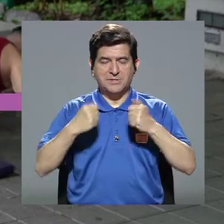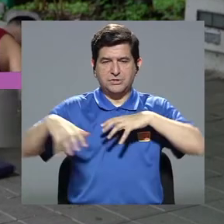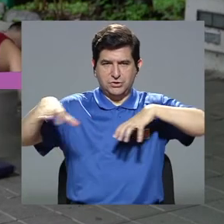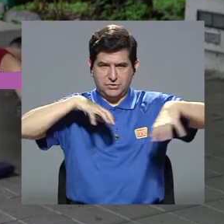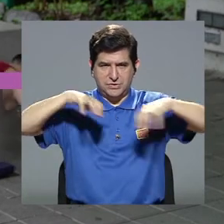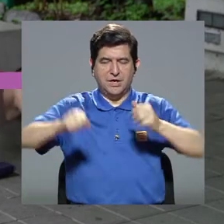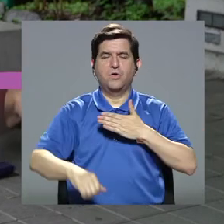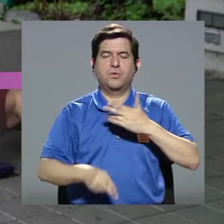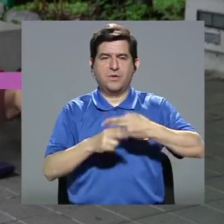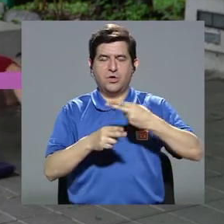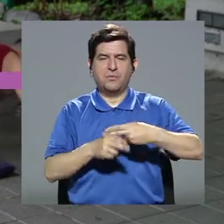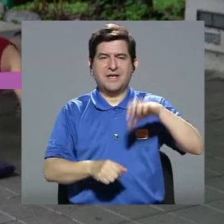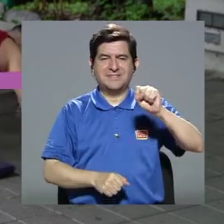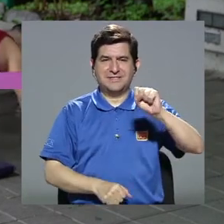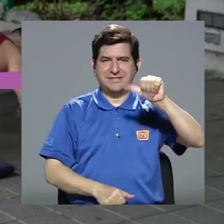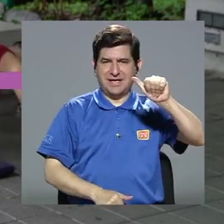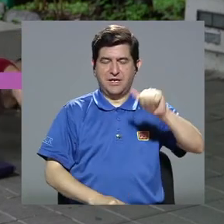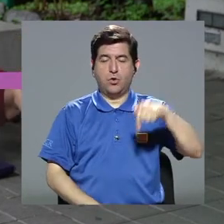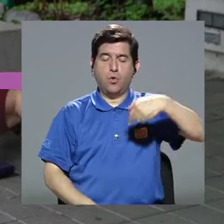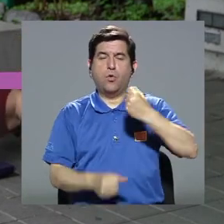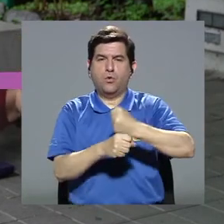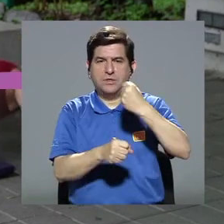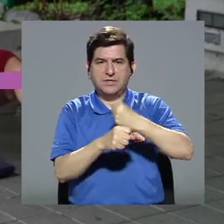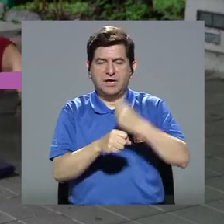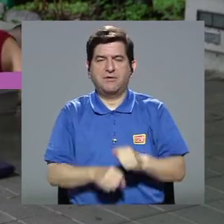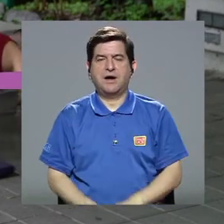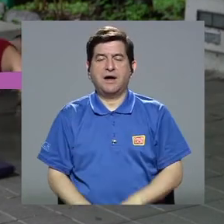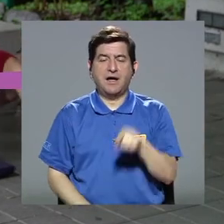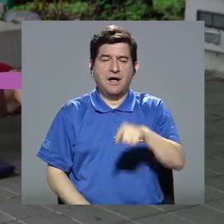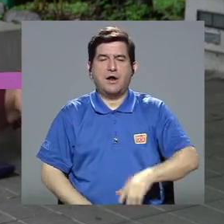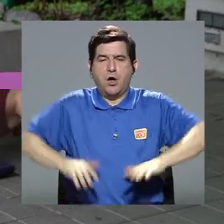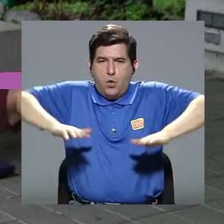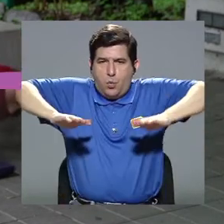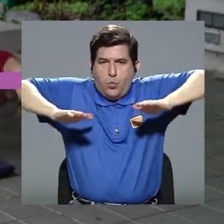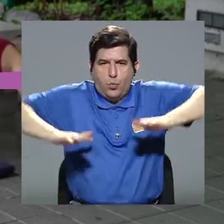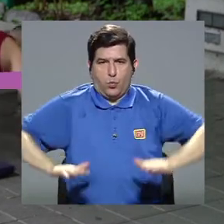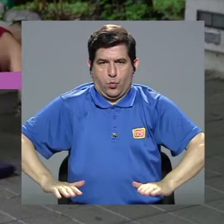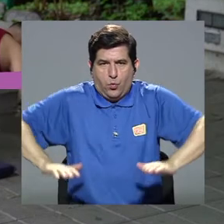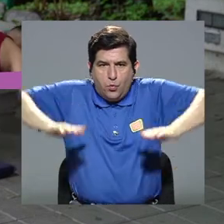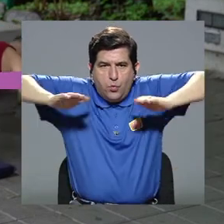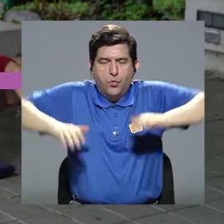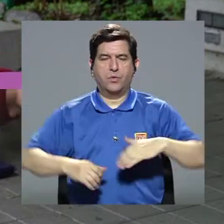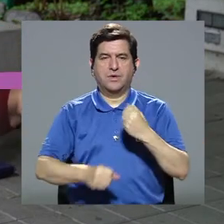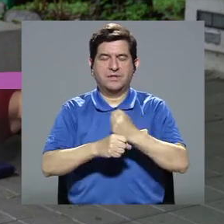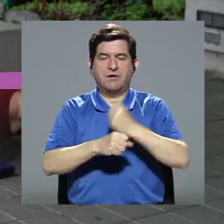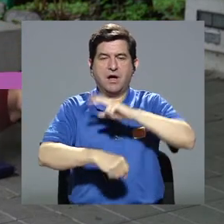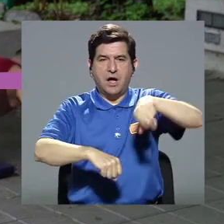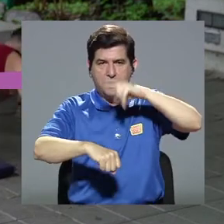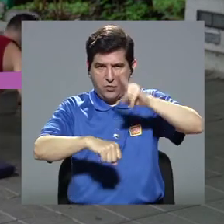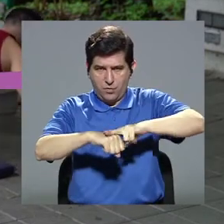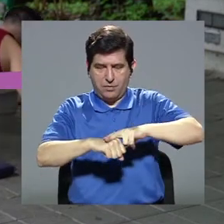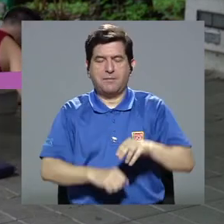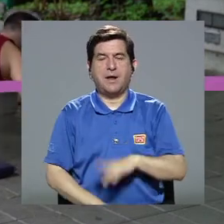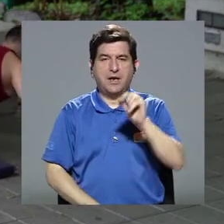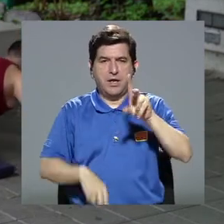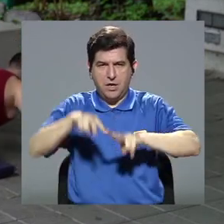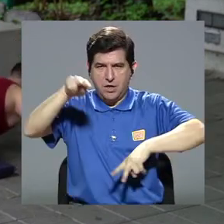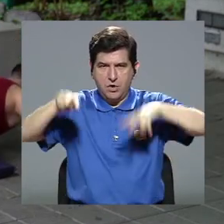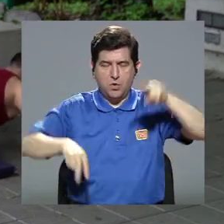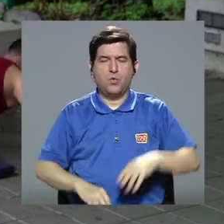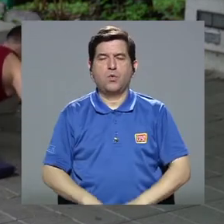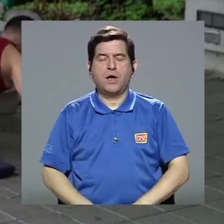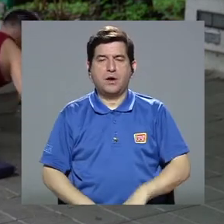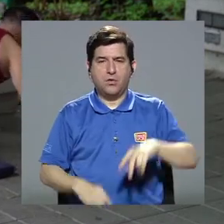Bienvenidos a Salud y Movimiento. Mi nombre es Sergio Aguilar y el día de hoy trabajaremos las lagartijas o push-ups. Vamos a trabajarlas de manera normal y con una variable que es